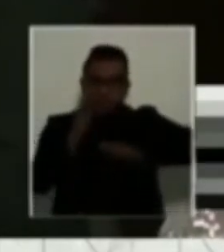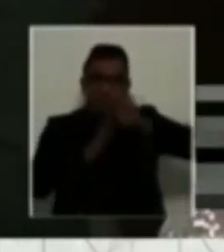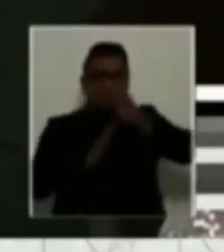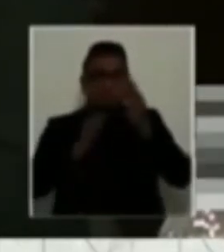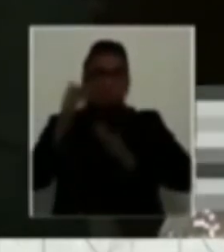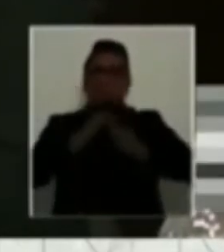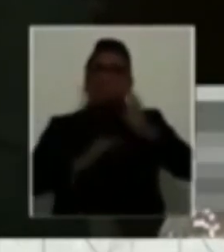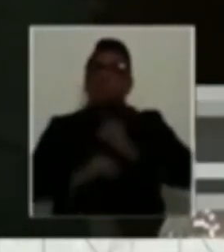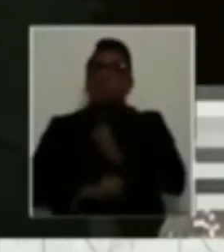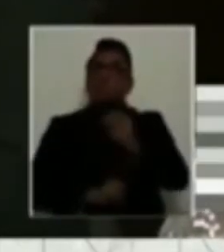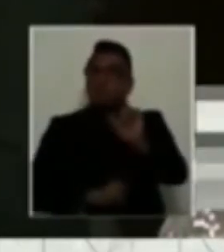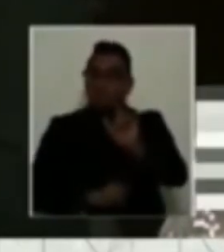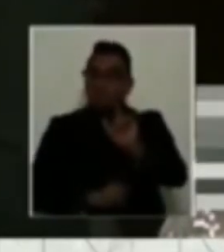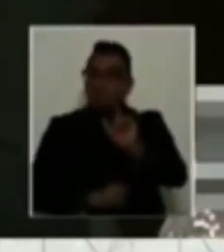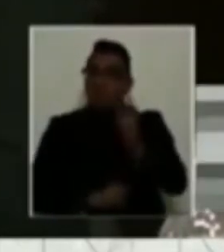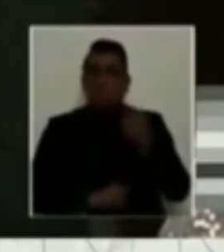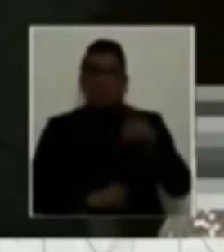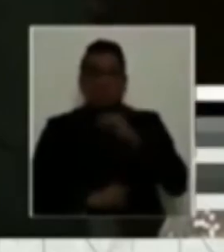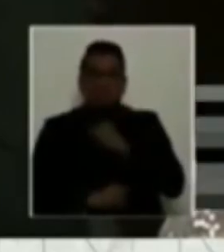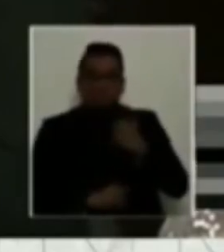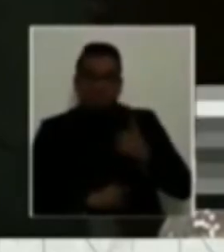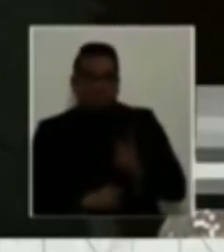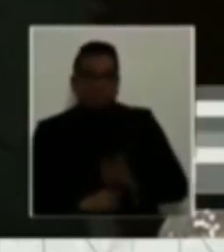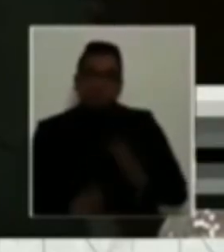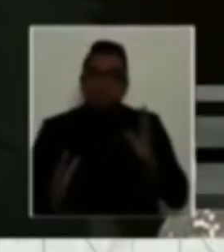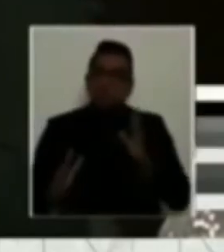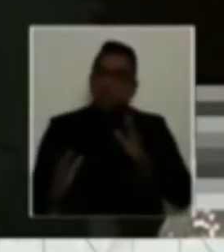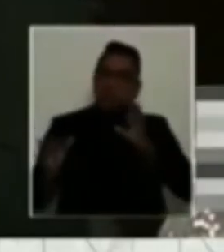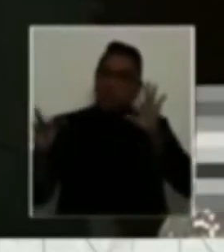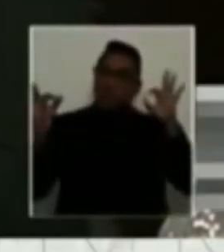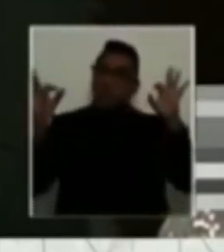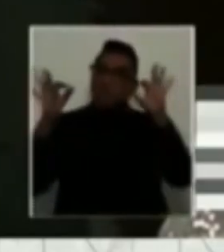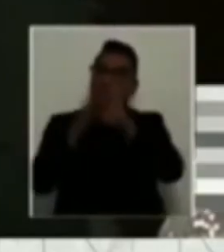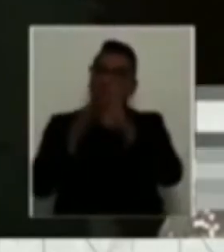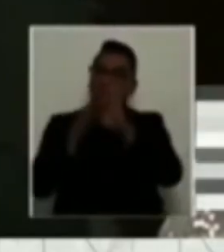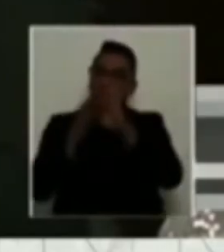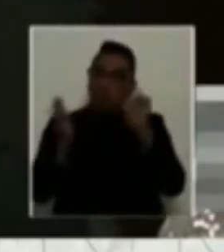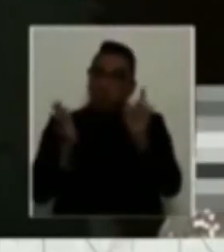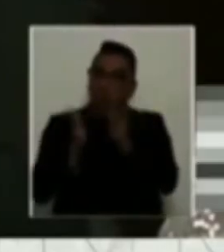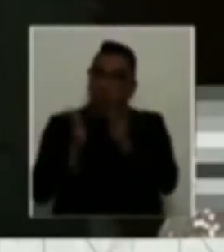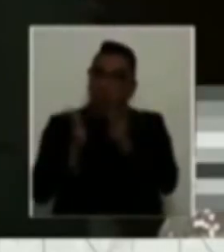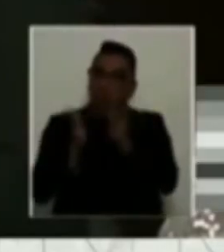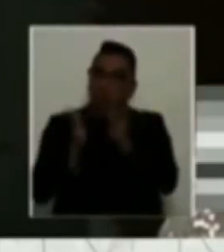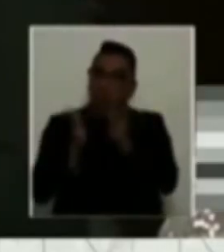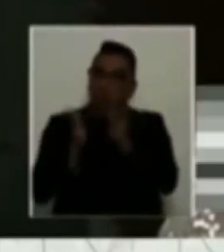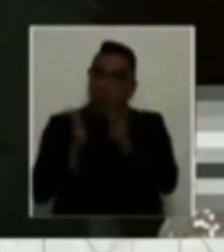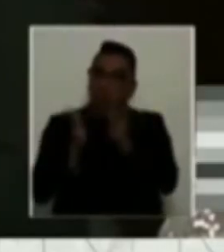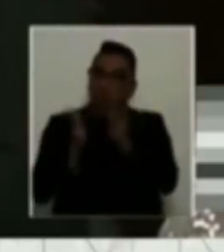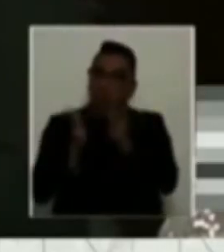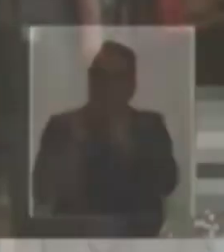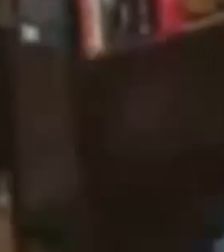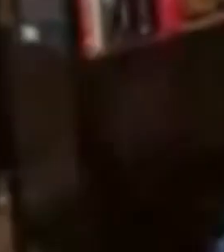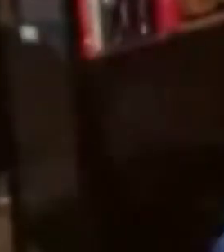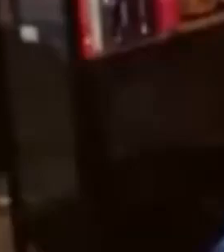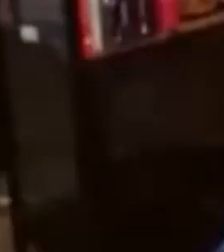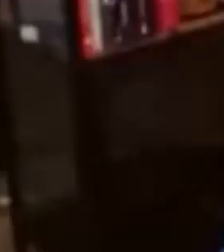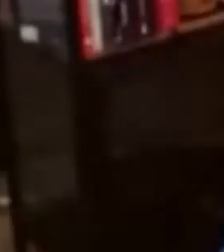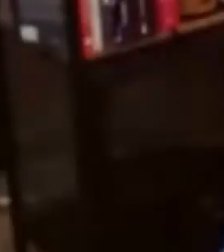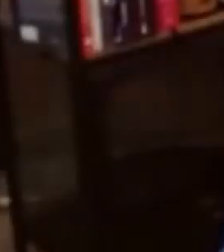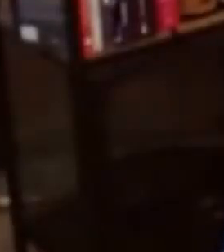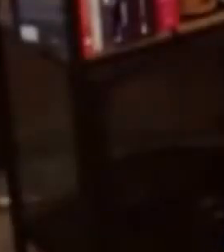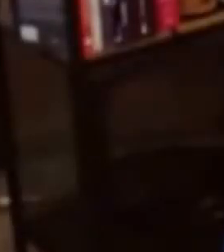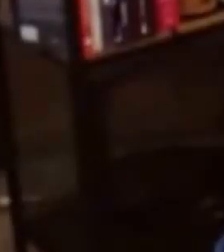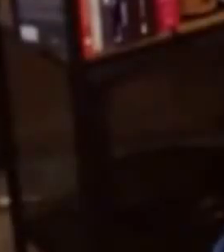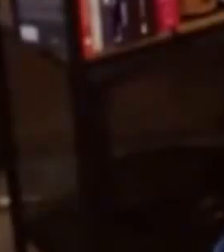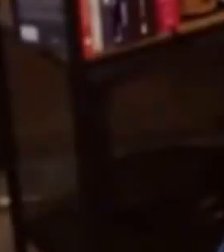en nuestra congruencia y en nuestra ética no hay más bueno le voy a adelantando